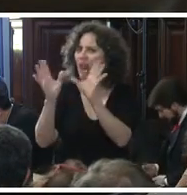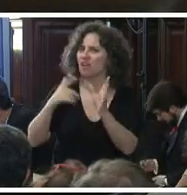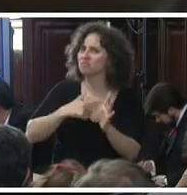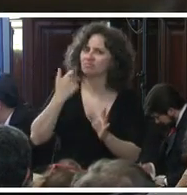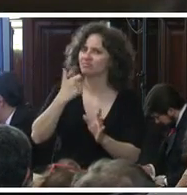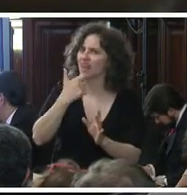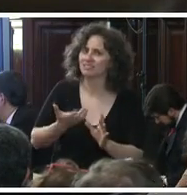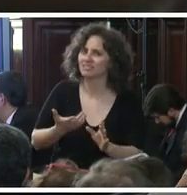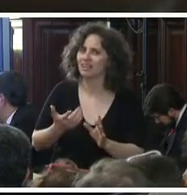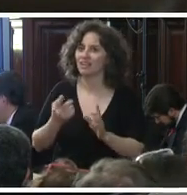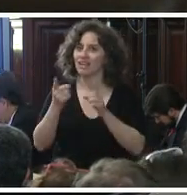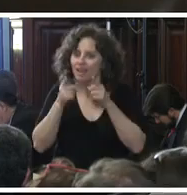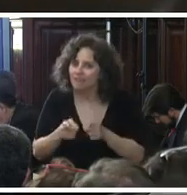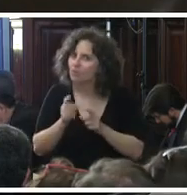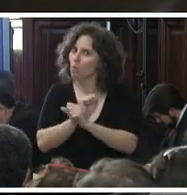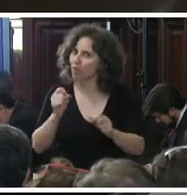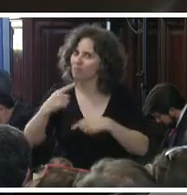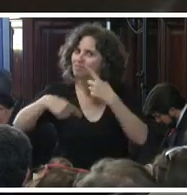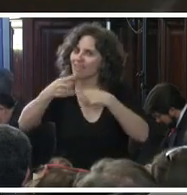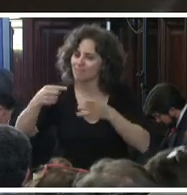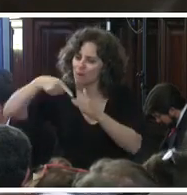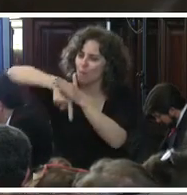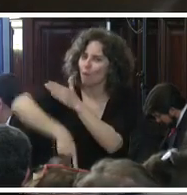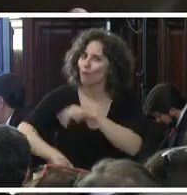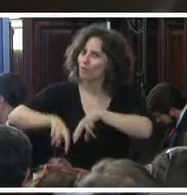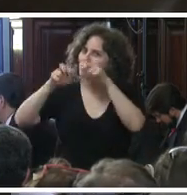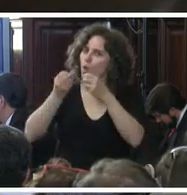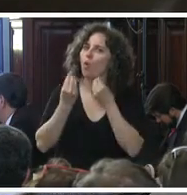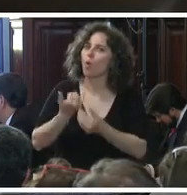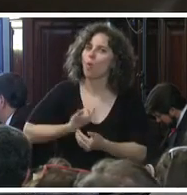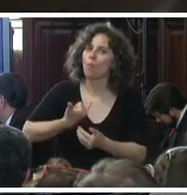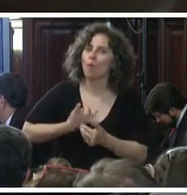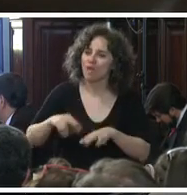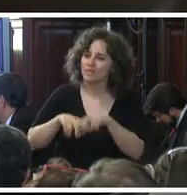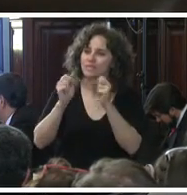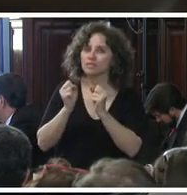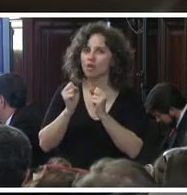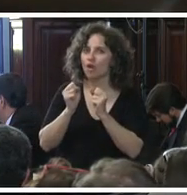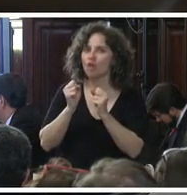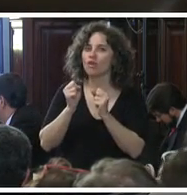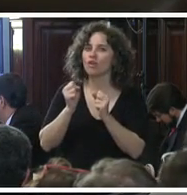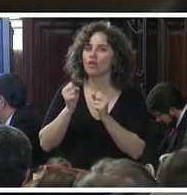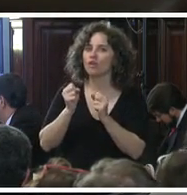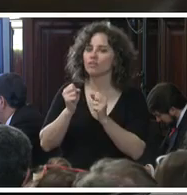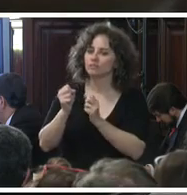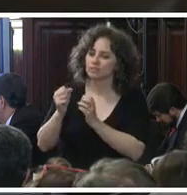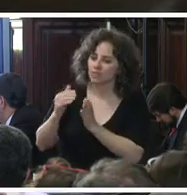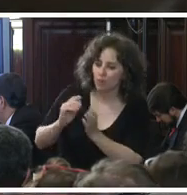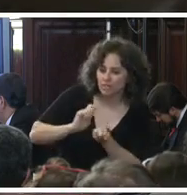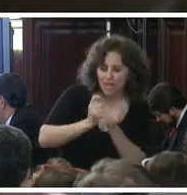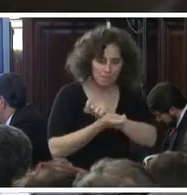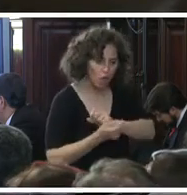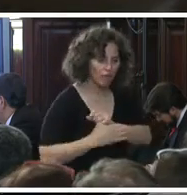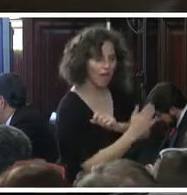en seguir esa línea de investigación de como la investigación salió del camino es cierto